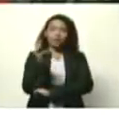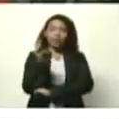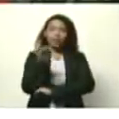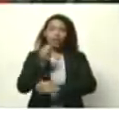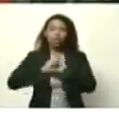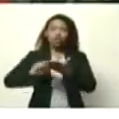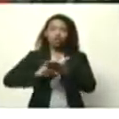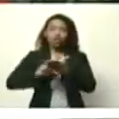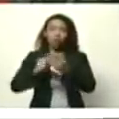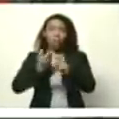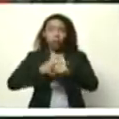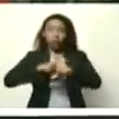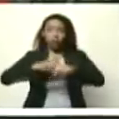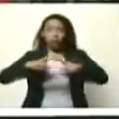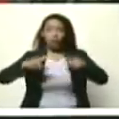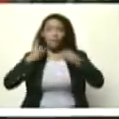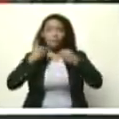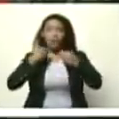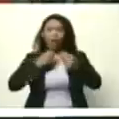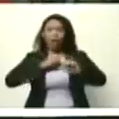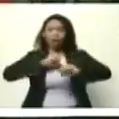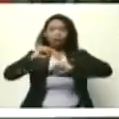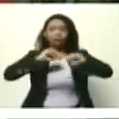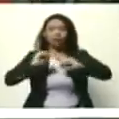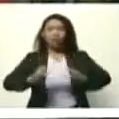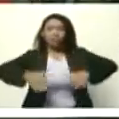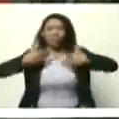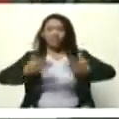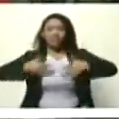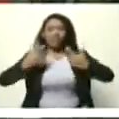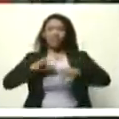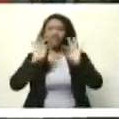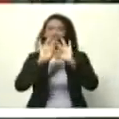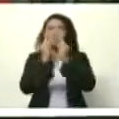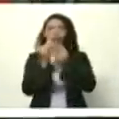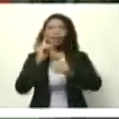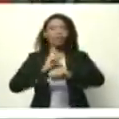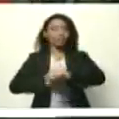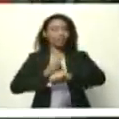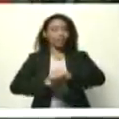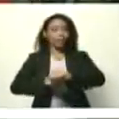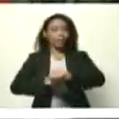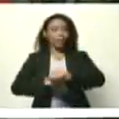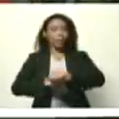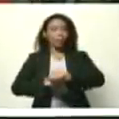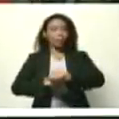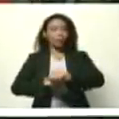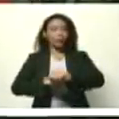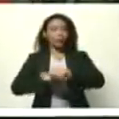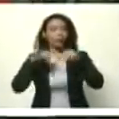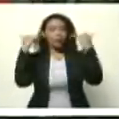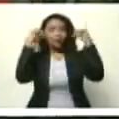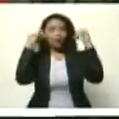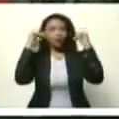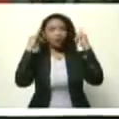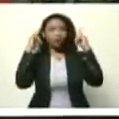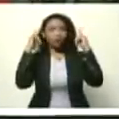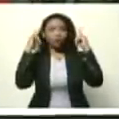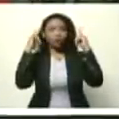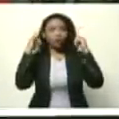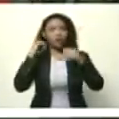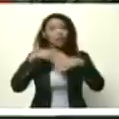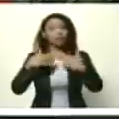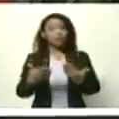recuperación para el desplazamiento, el disfrute de la familia en tiempos de celebración y